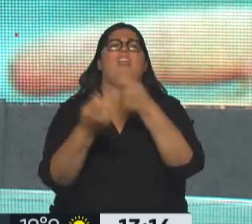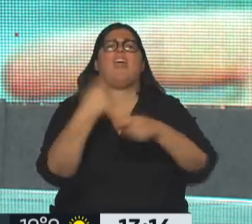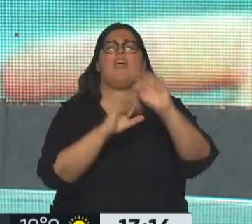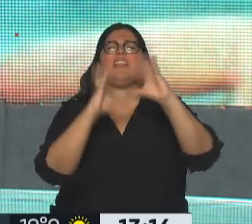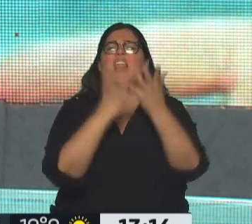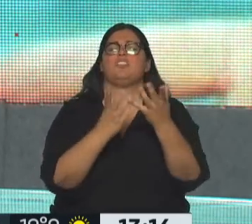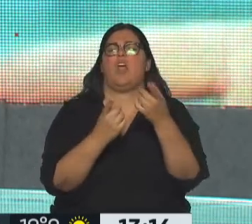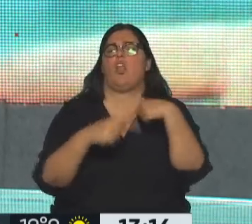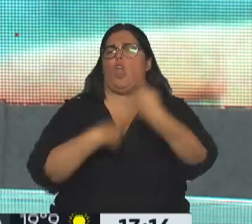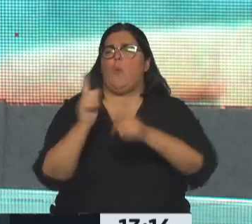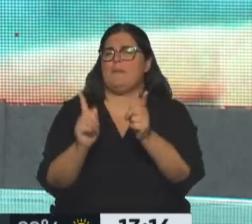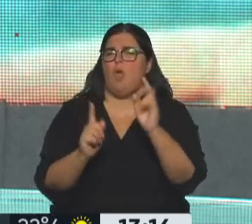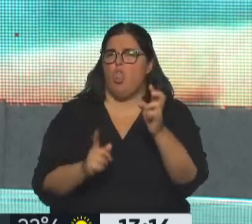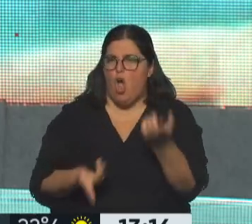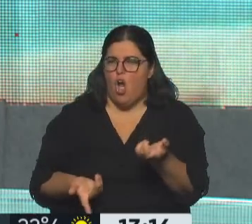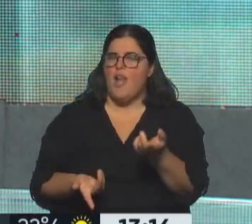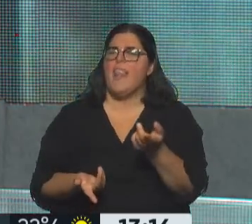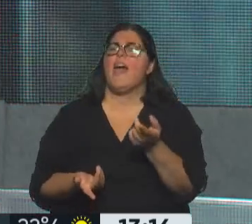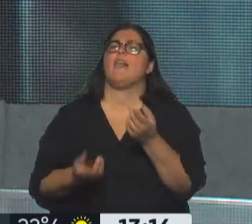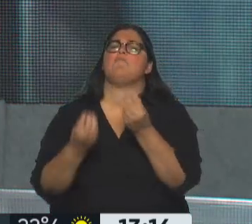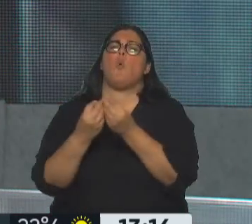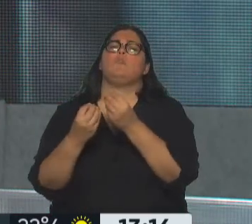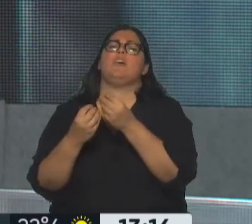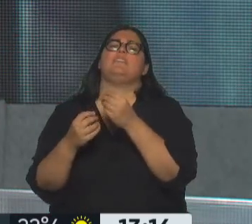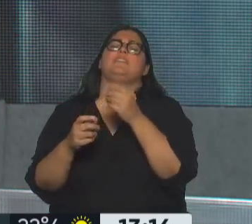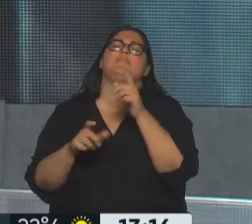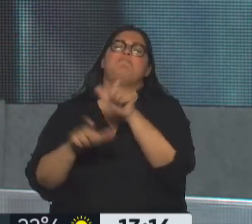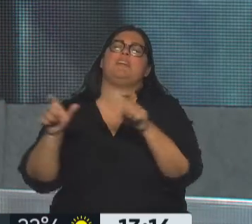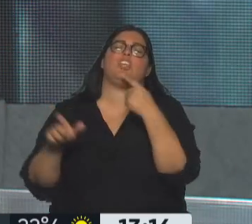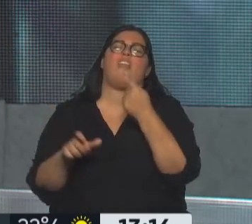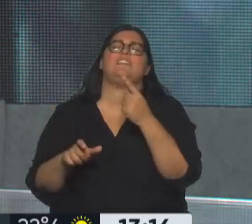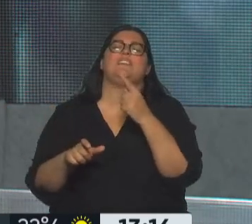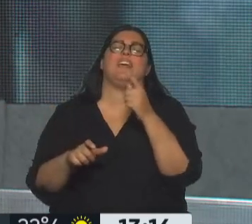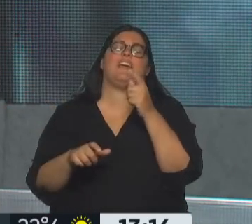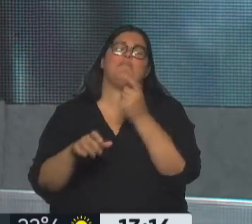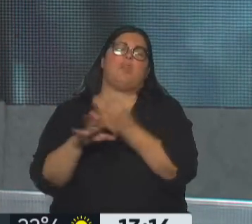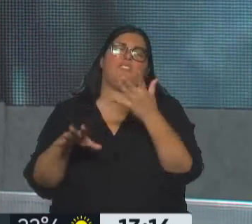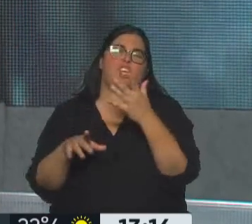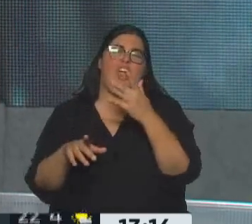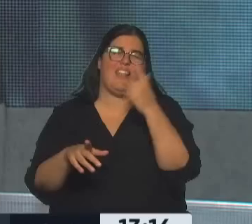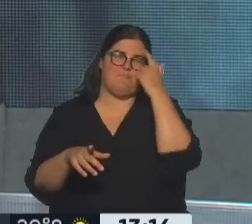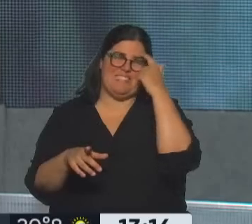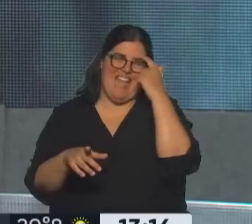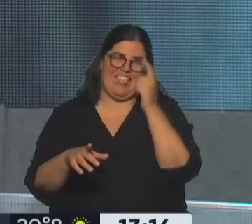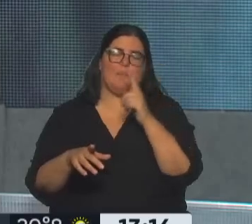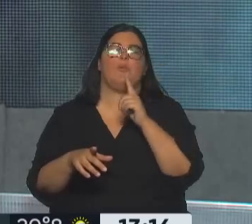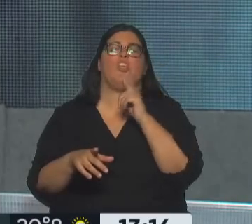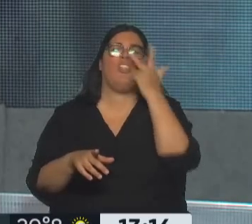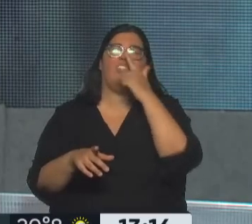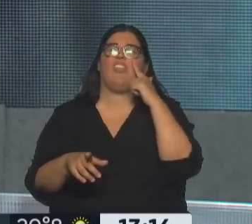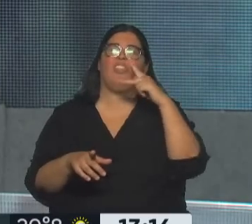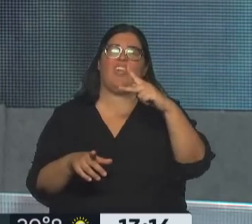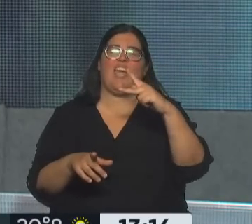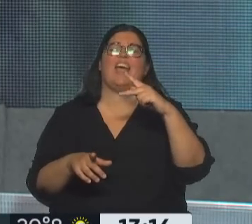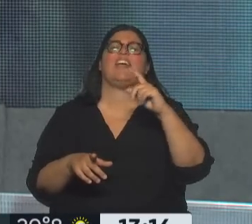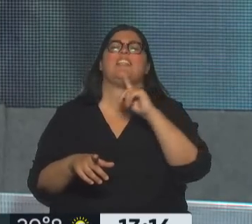indiscutible. Un montón de tanques pensantes o think tanks de Estados Unidos haciendo informes de que en muchos años el dólar va a seguir